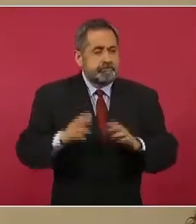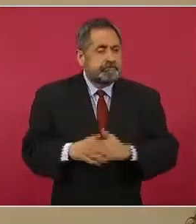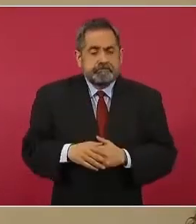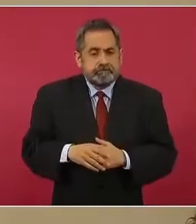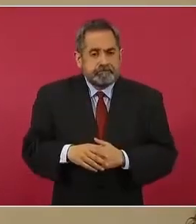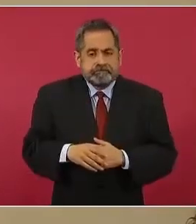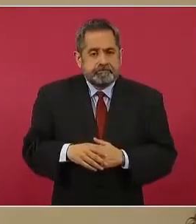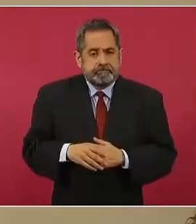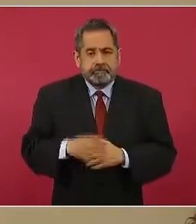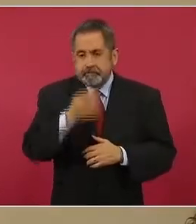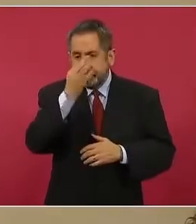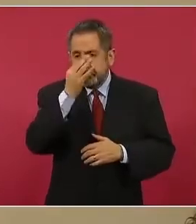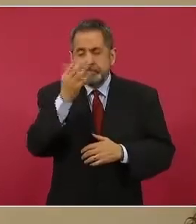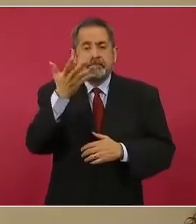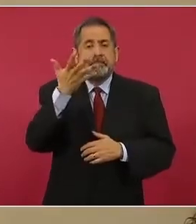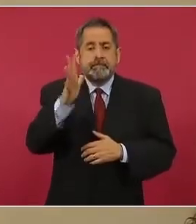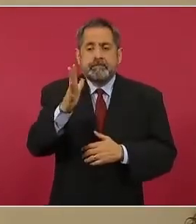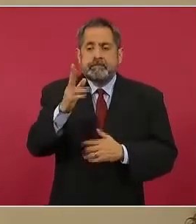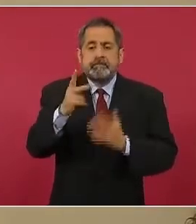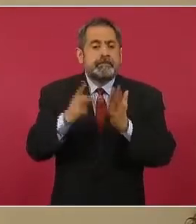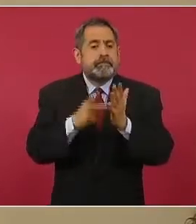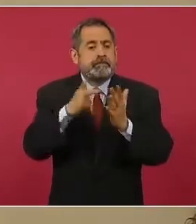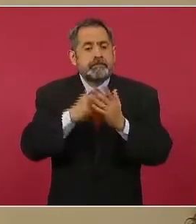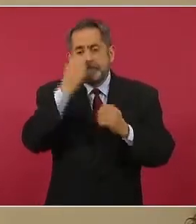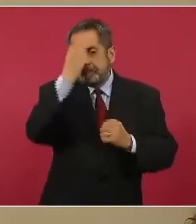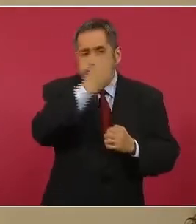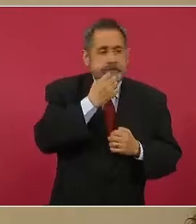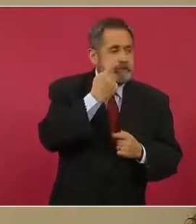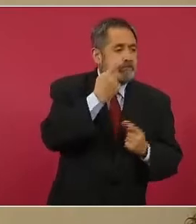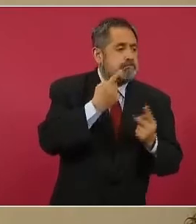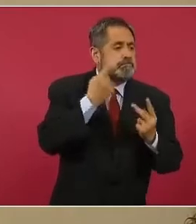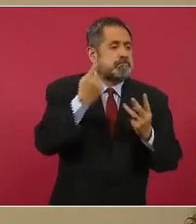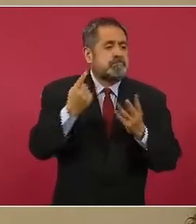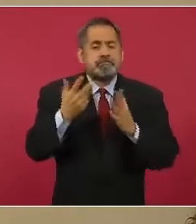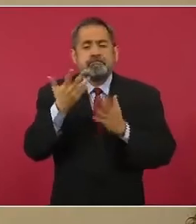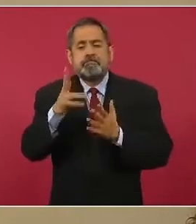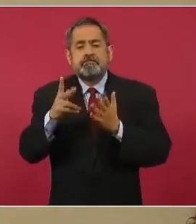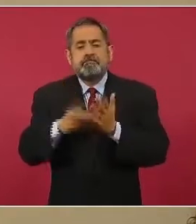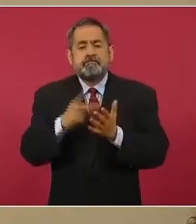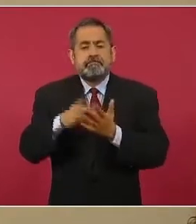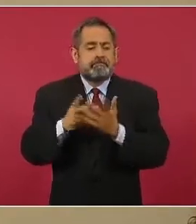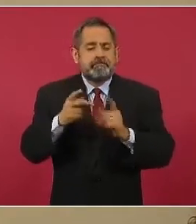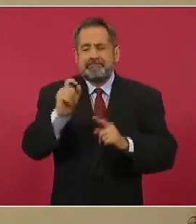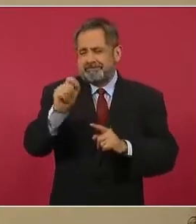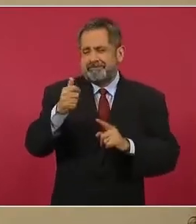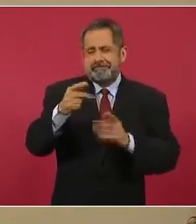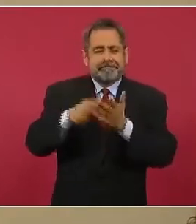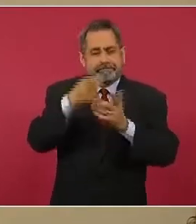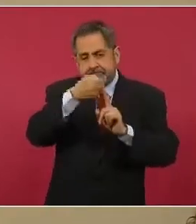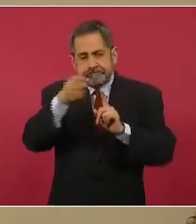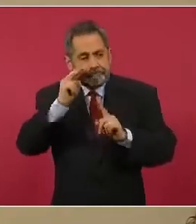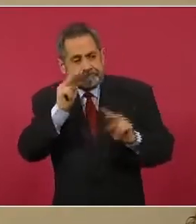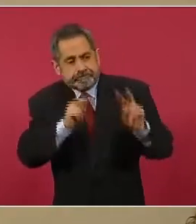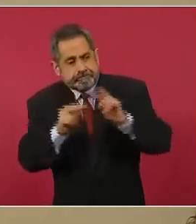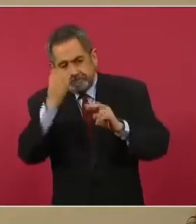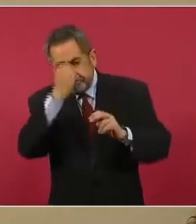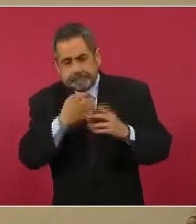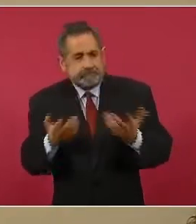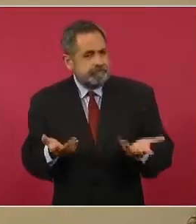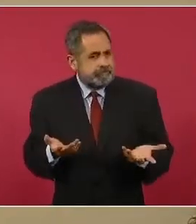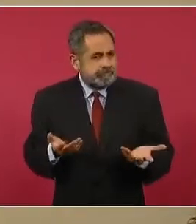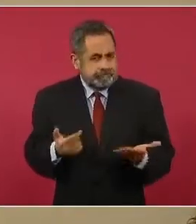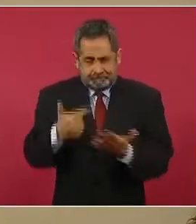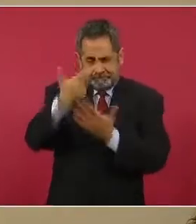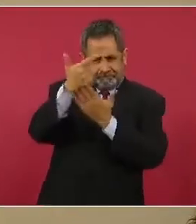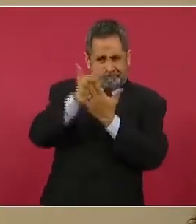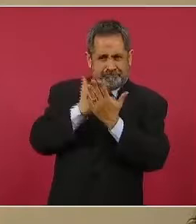social y actualmente este registro solamente cuenta con 121 centros de asistencia social en todo México. Hay estados